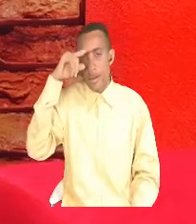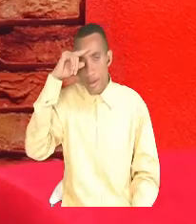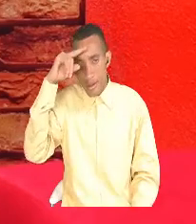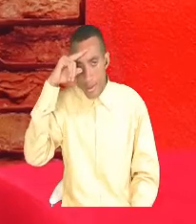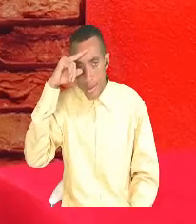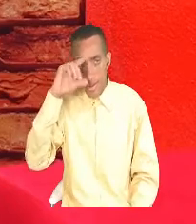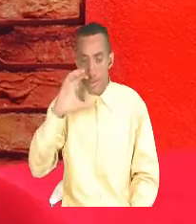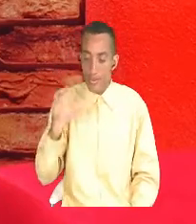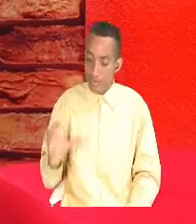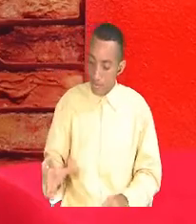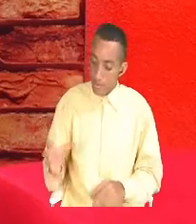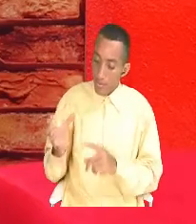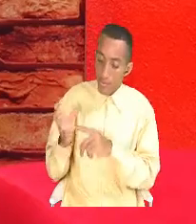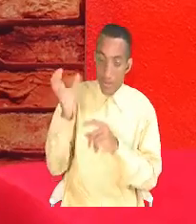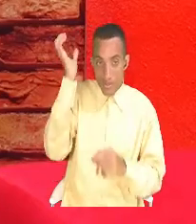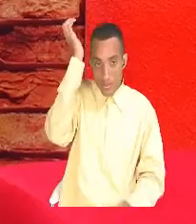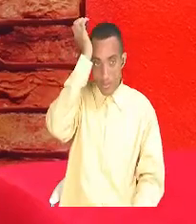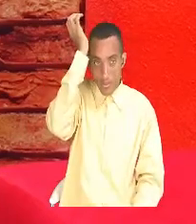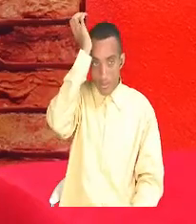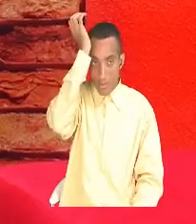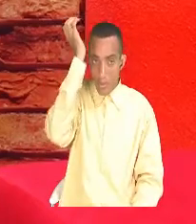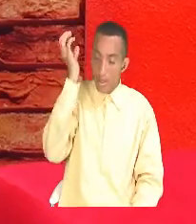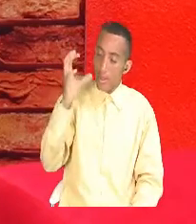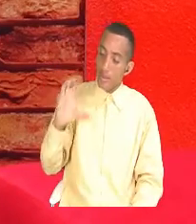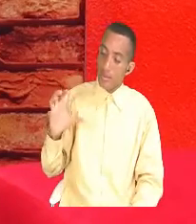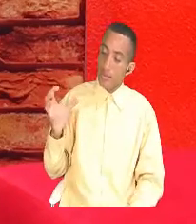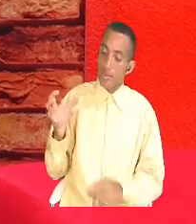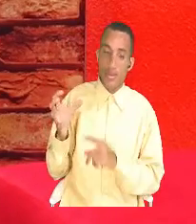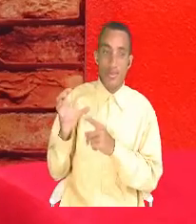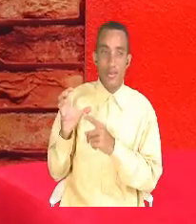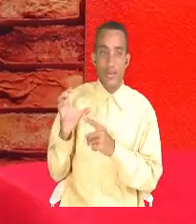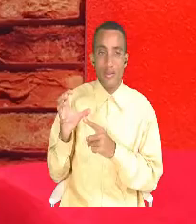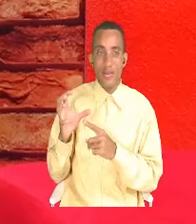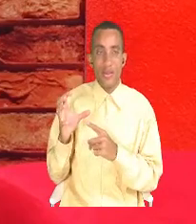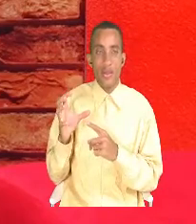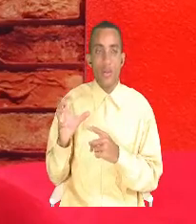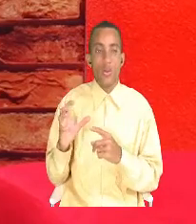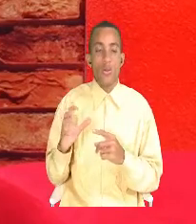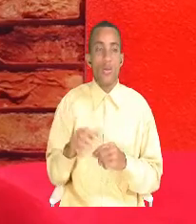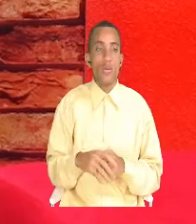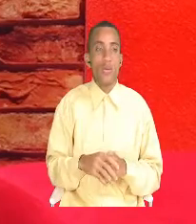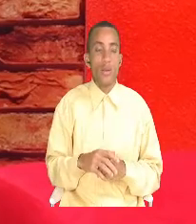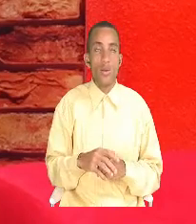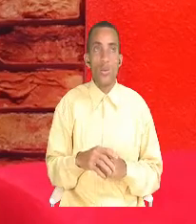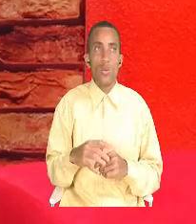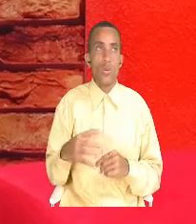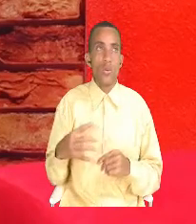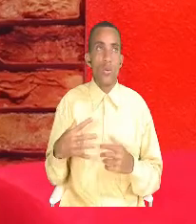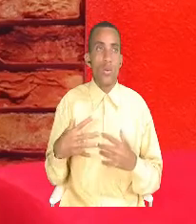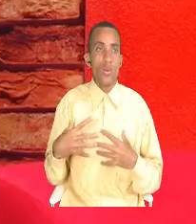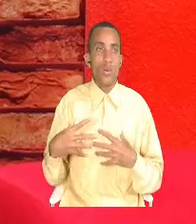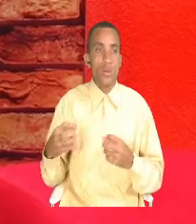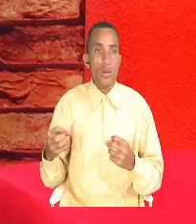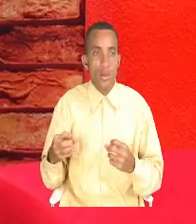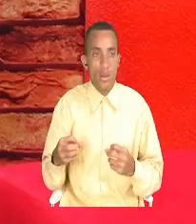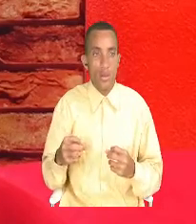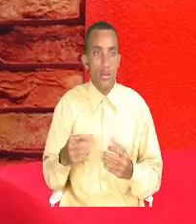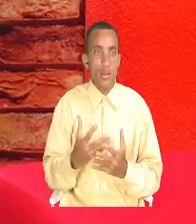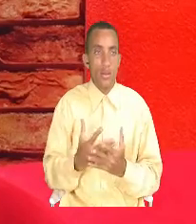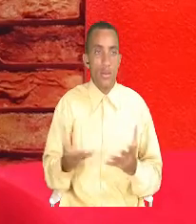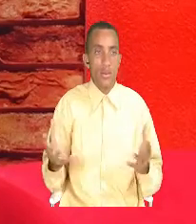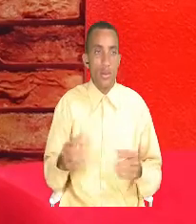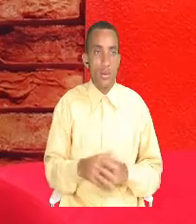piedra volcánica es, nosotros la posicionamos, trabajamos con ella, saca esa energía que hay de más en ciertas zonas del